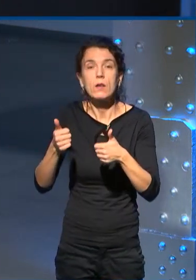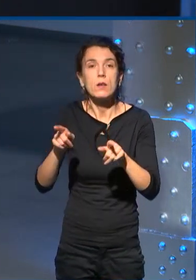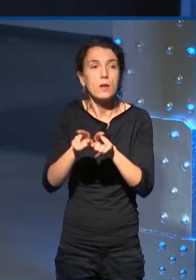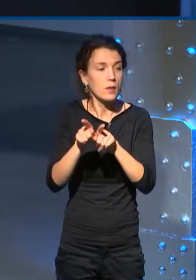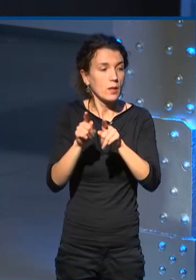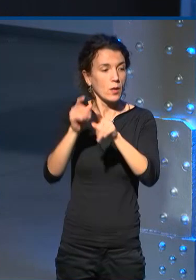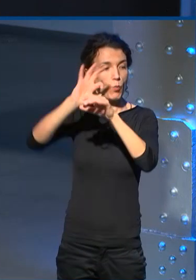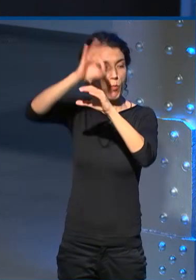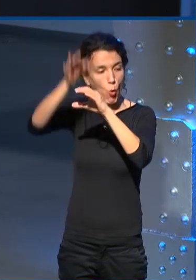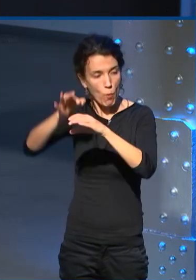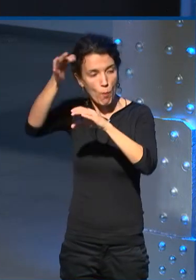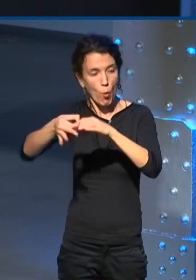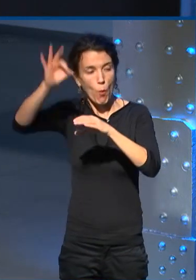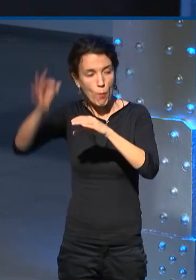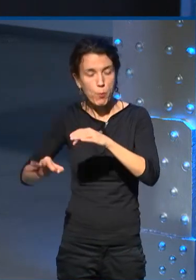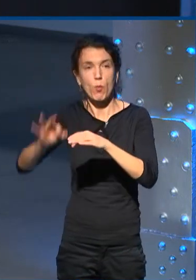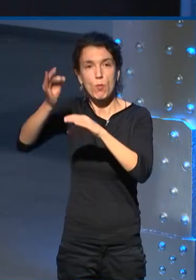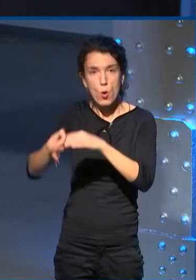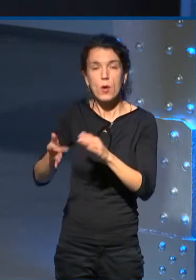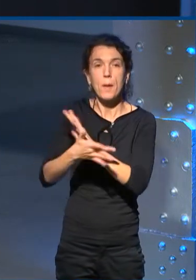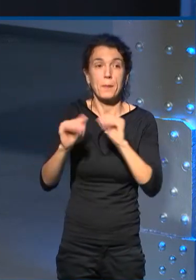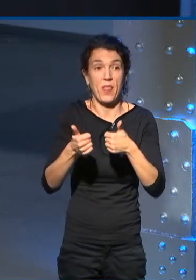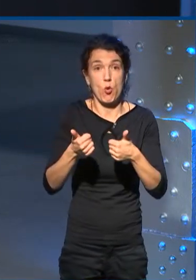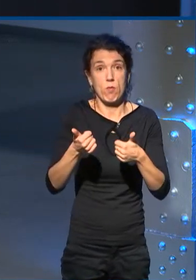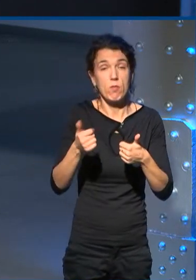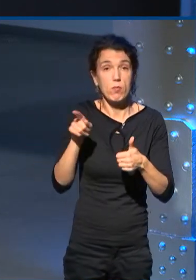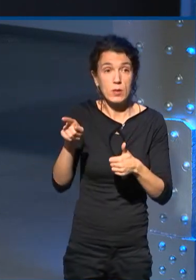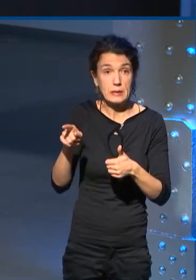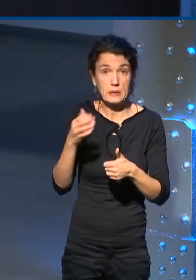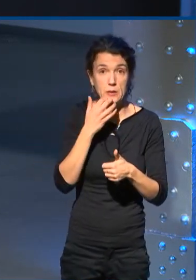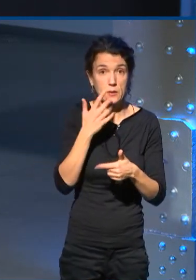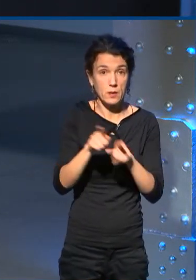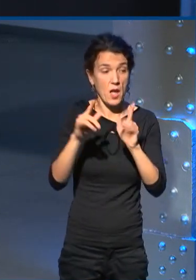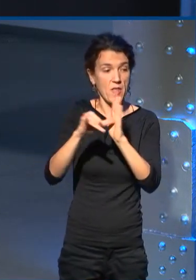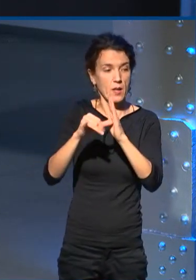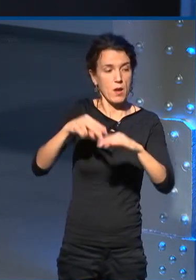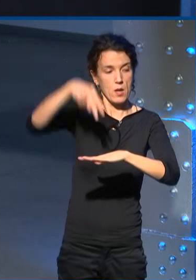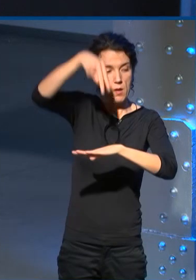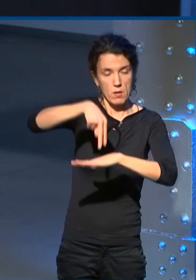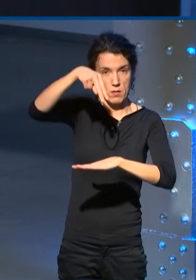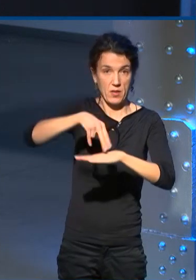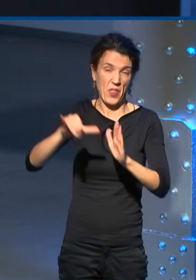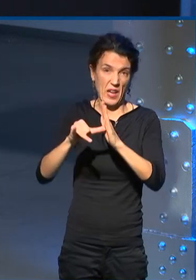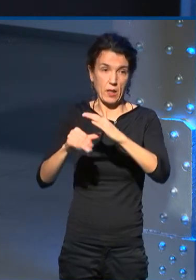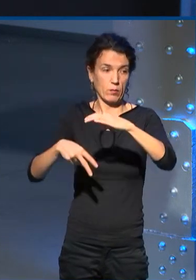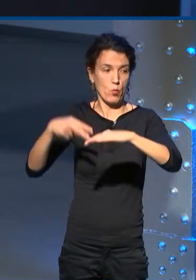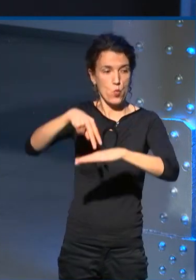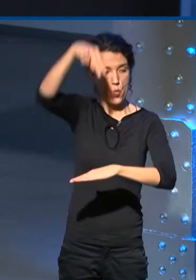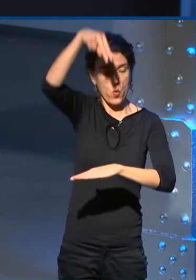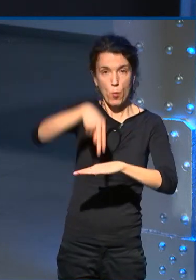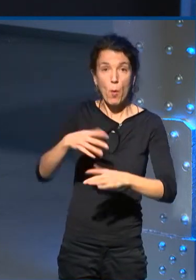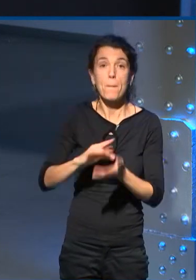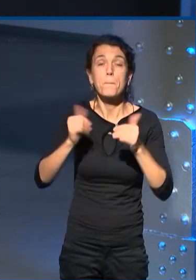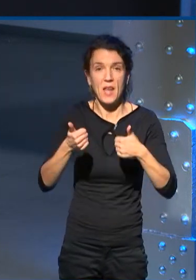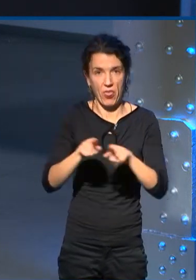gravedad de Marte es 1/3 de la terrestre, o sea que si yo hago así, pues me acercaría bastante al techo, ¿no? Entonces esto empieza a dar unos botes